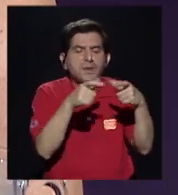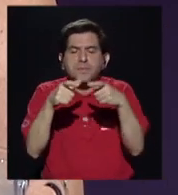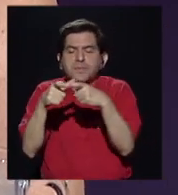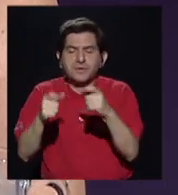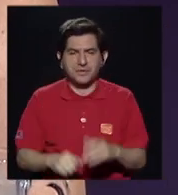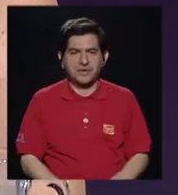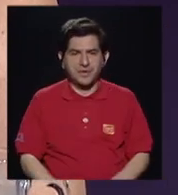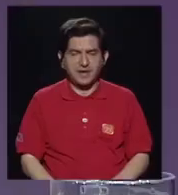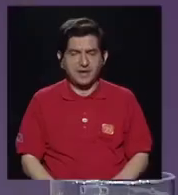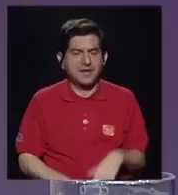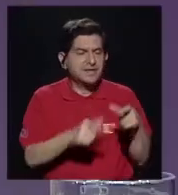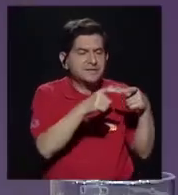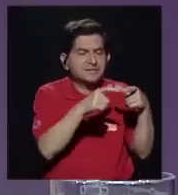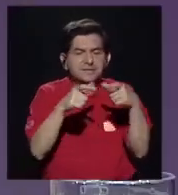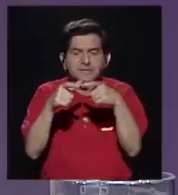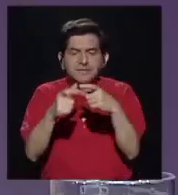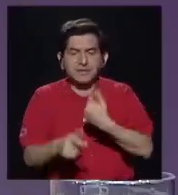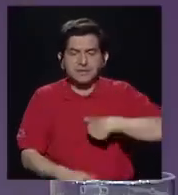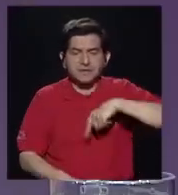la